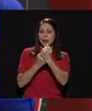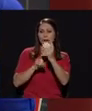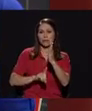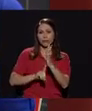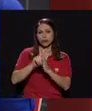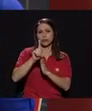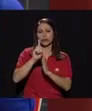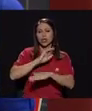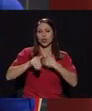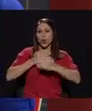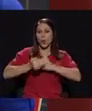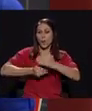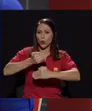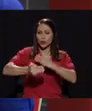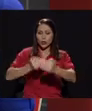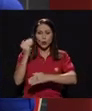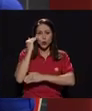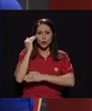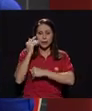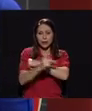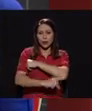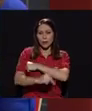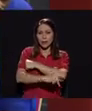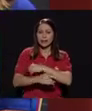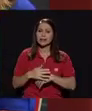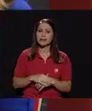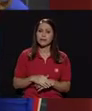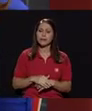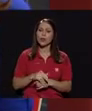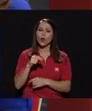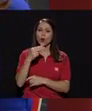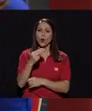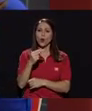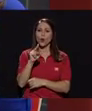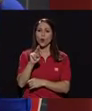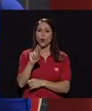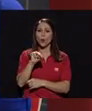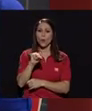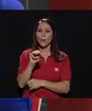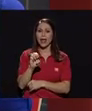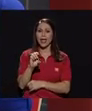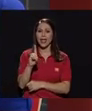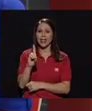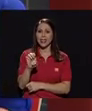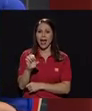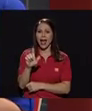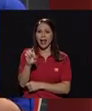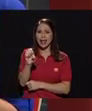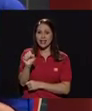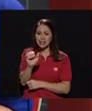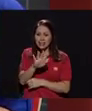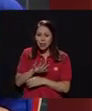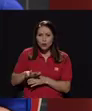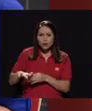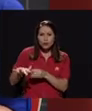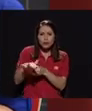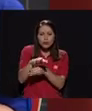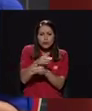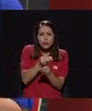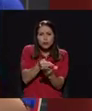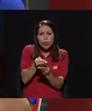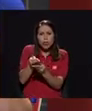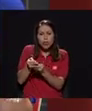desarrollo y a todo el proceso de conocimiento del país. Los humedales son